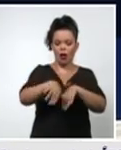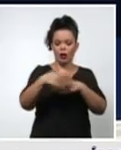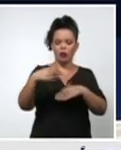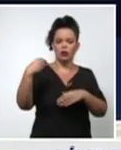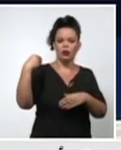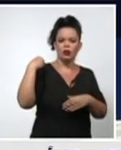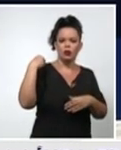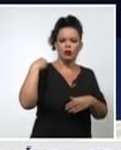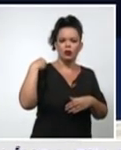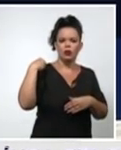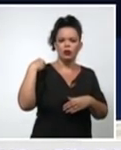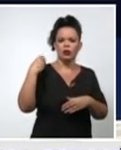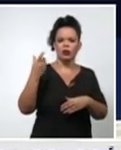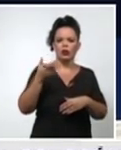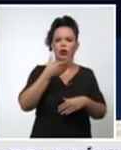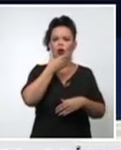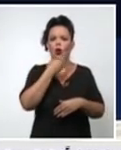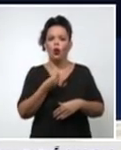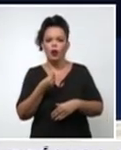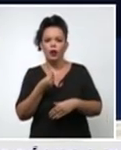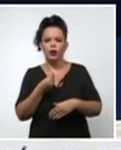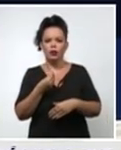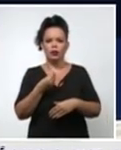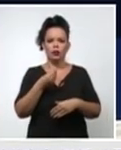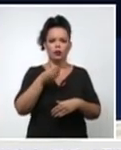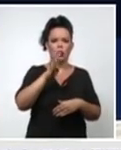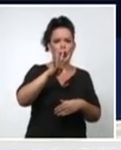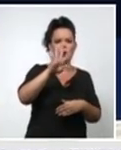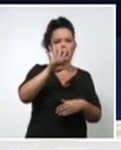que me montaron una jovencita